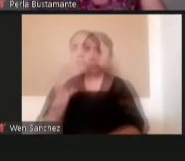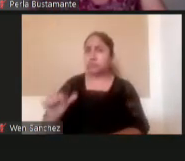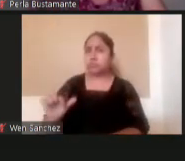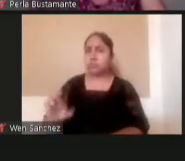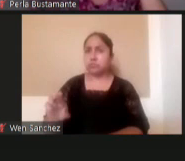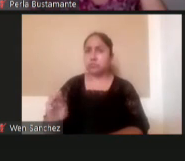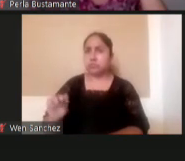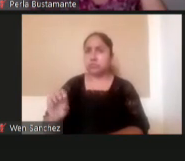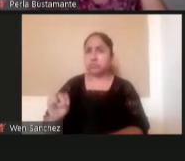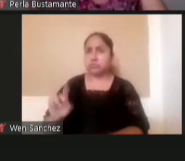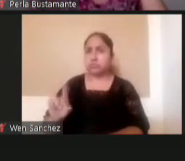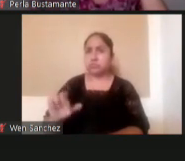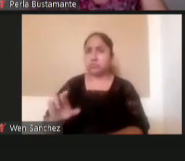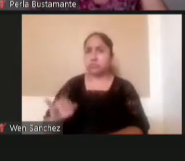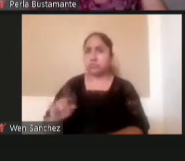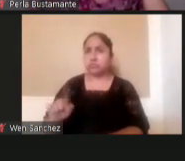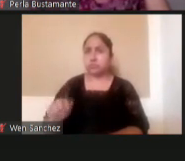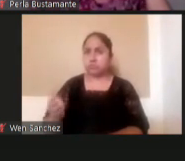escuchamos.